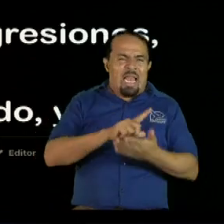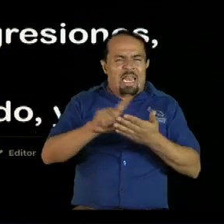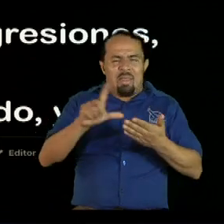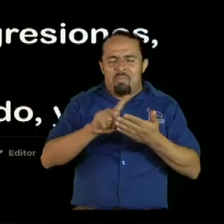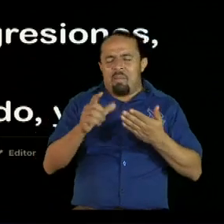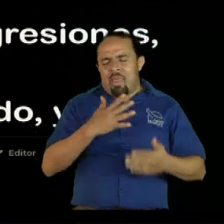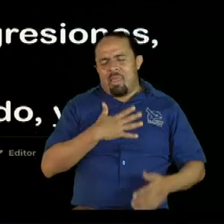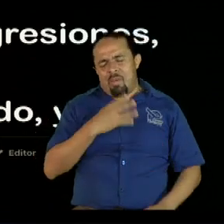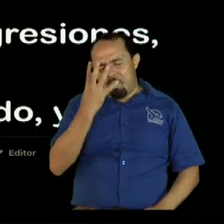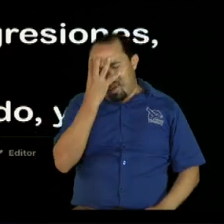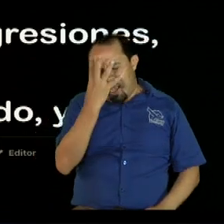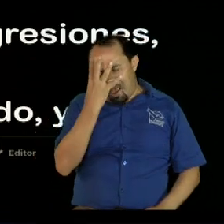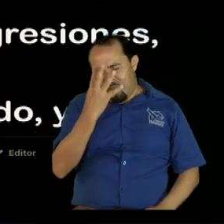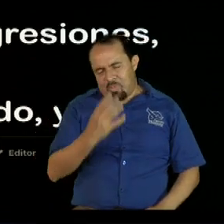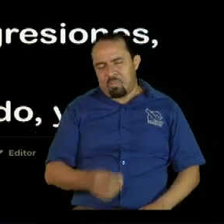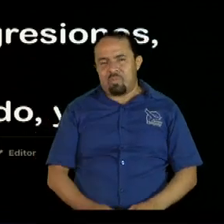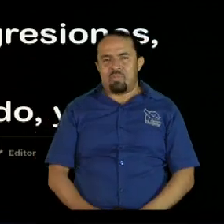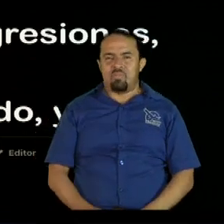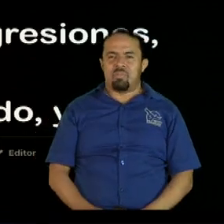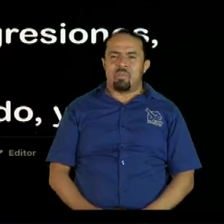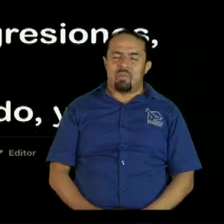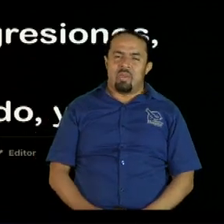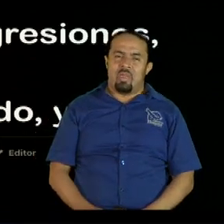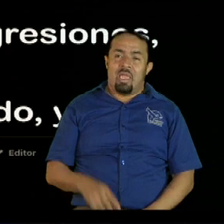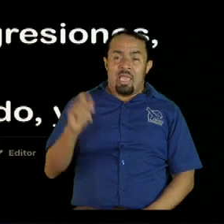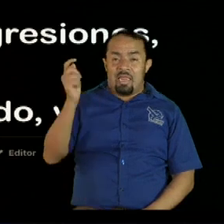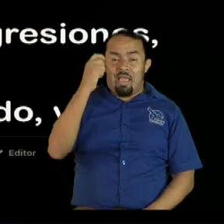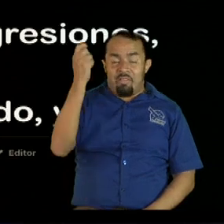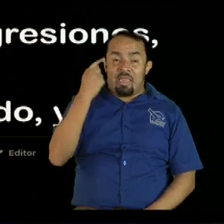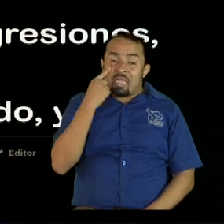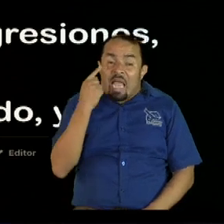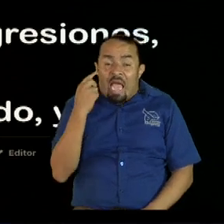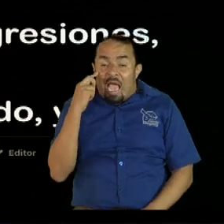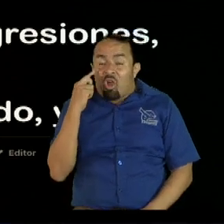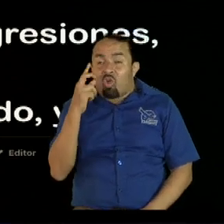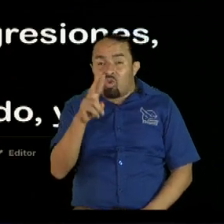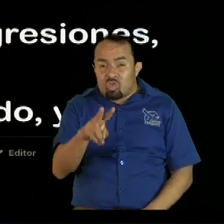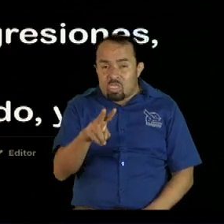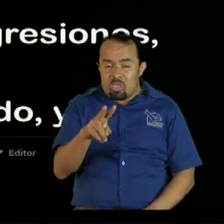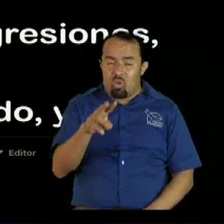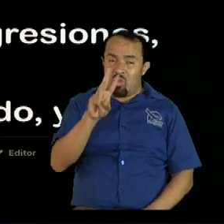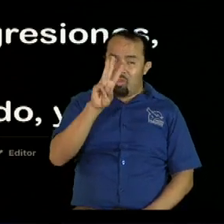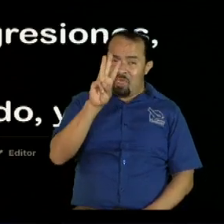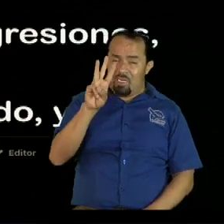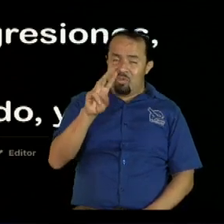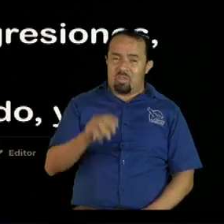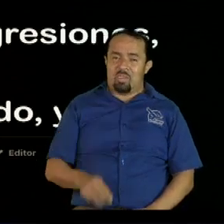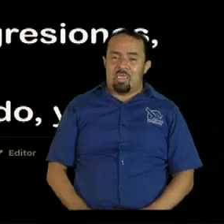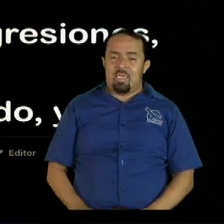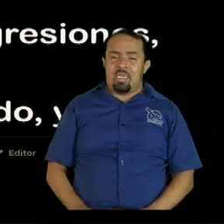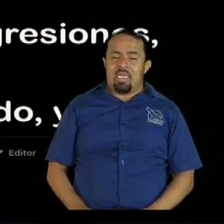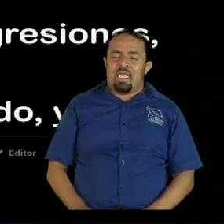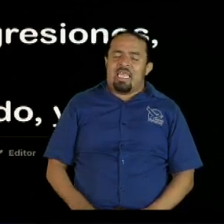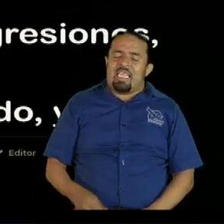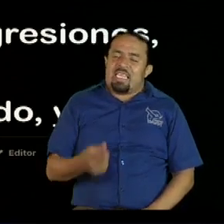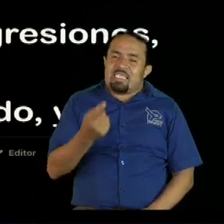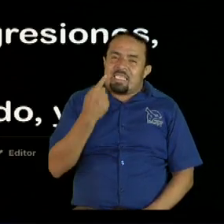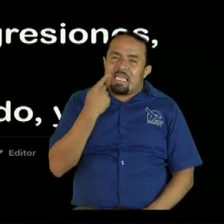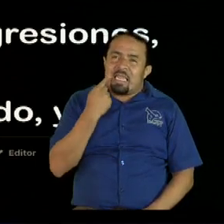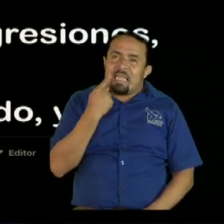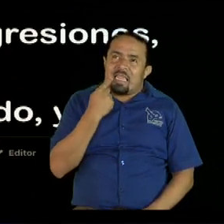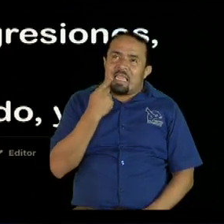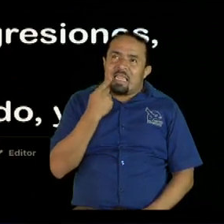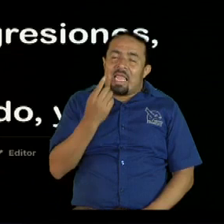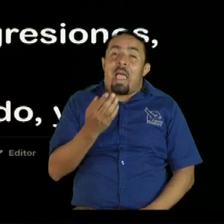de mi pecado. O sea, él está reconociendo transgresión, pecado, iniquidad. Y está apelando a la